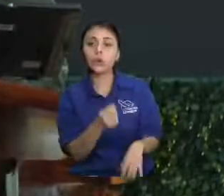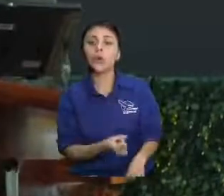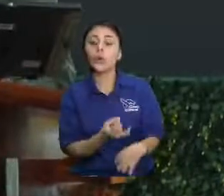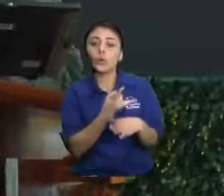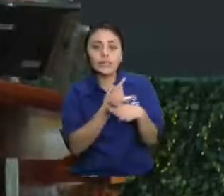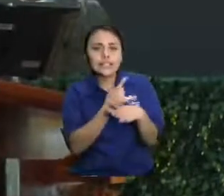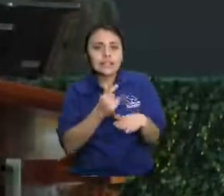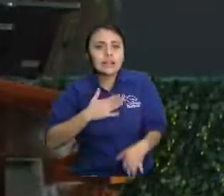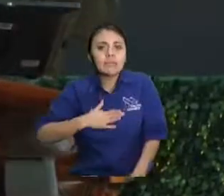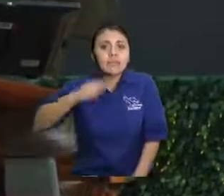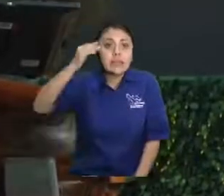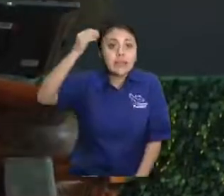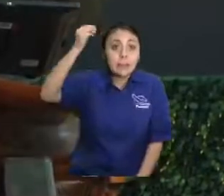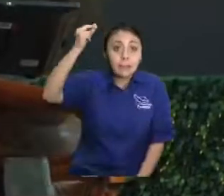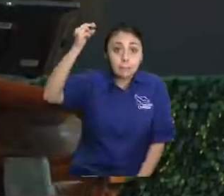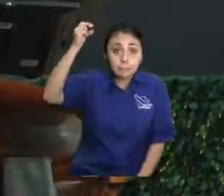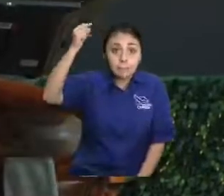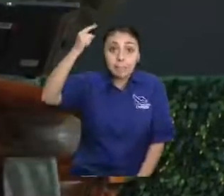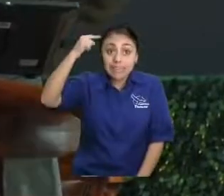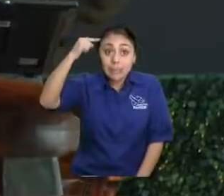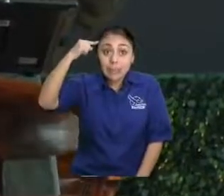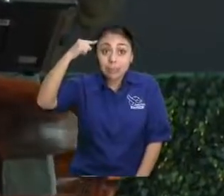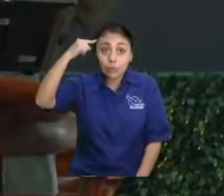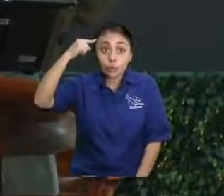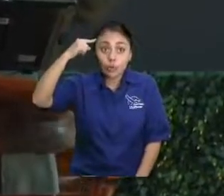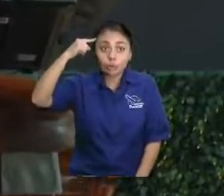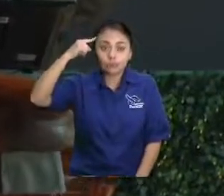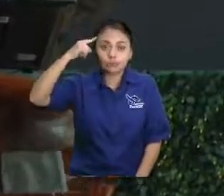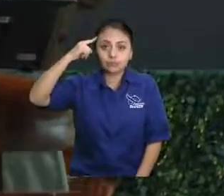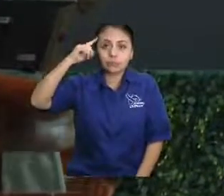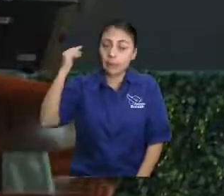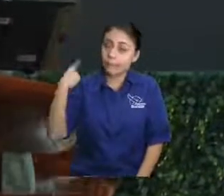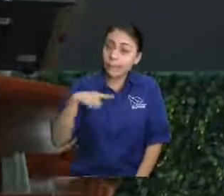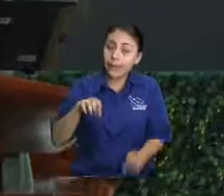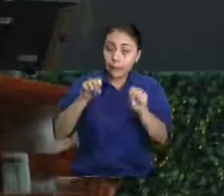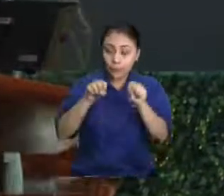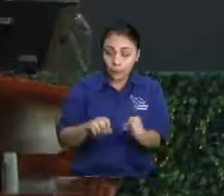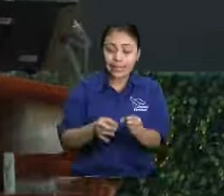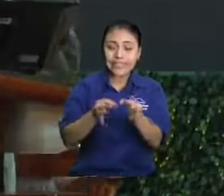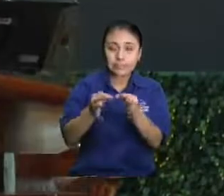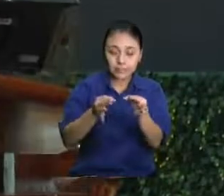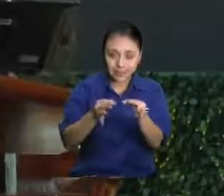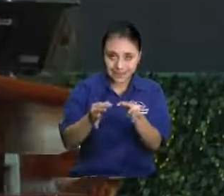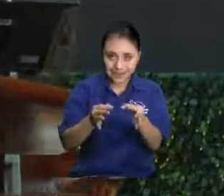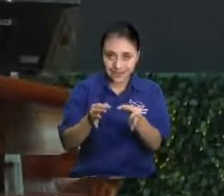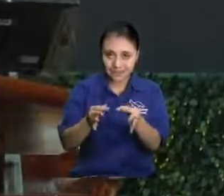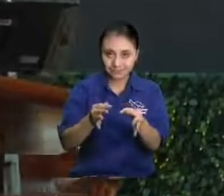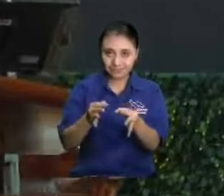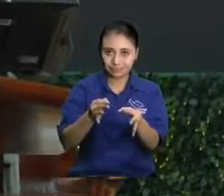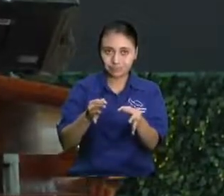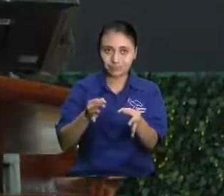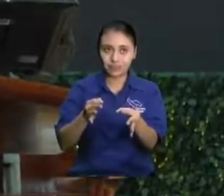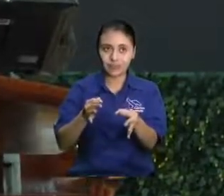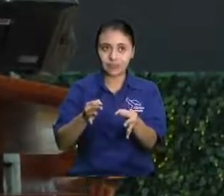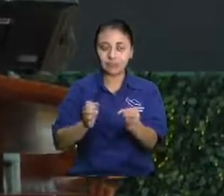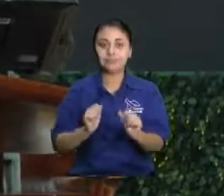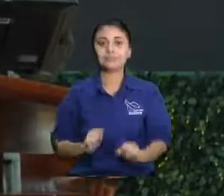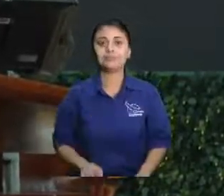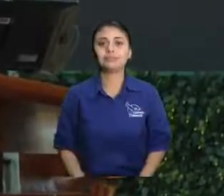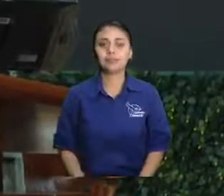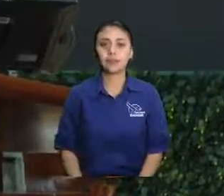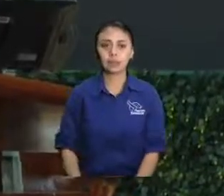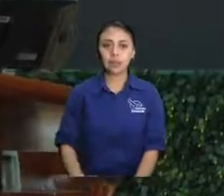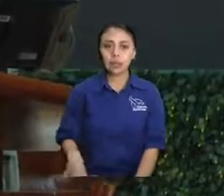de imaginación, es como que fuera una esfera así grandota, ¿verdad? Que hasta me la imagino luminosa, con una